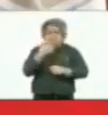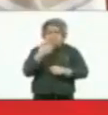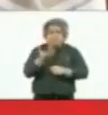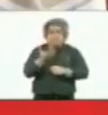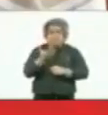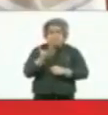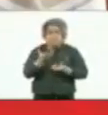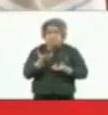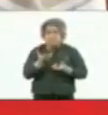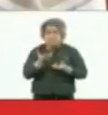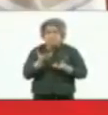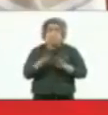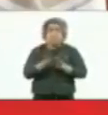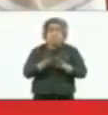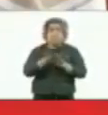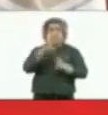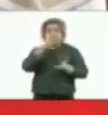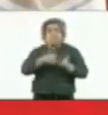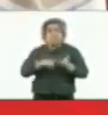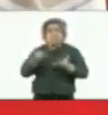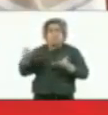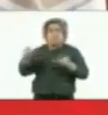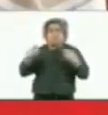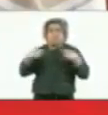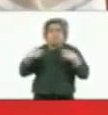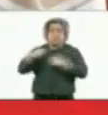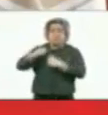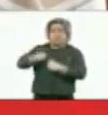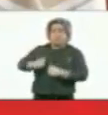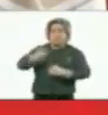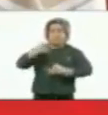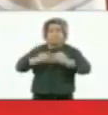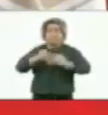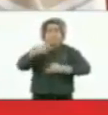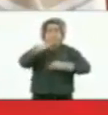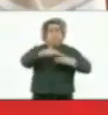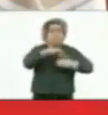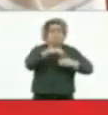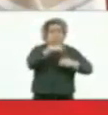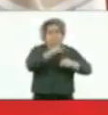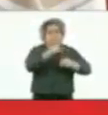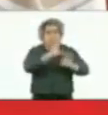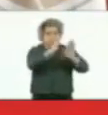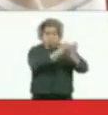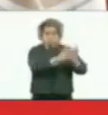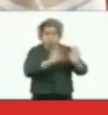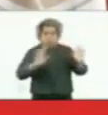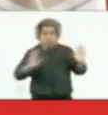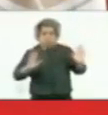Es decir, el árbitro electoral, pues tiene que conservarse como árbitro electoral.